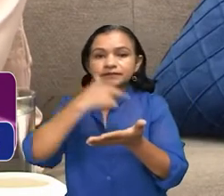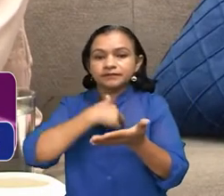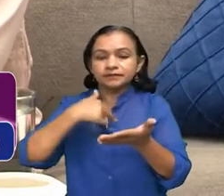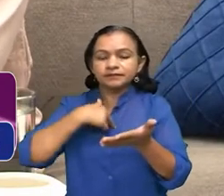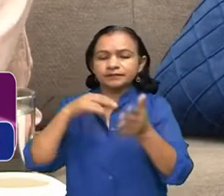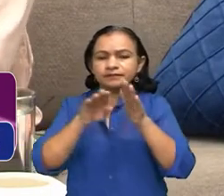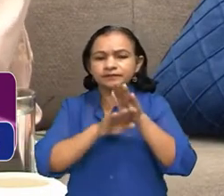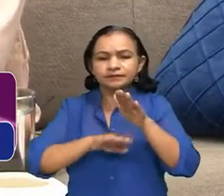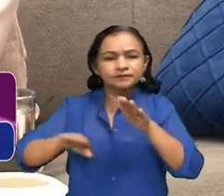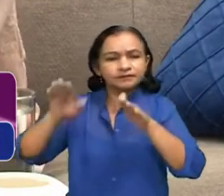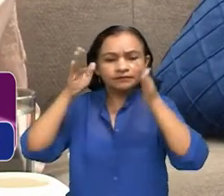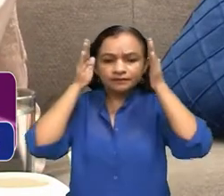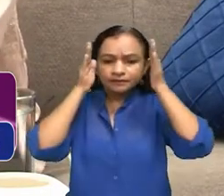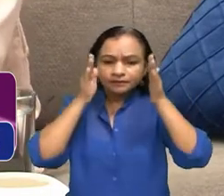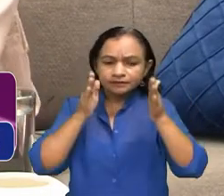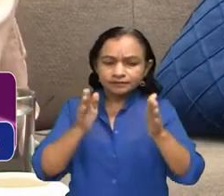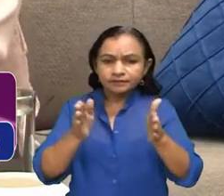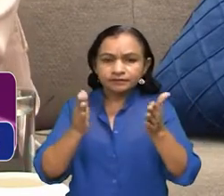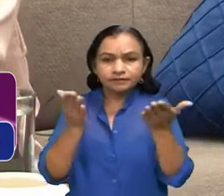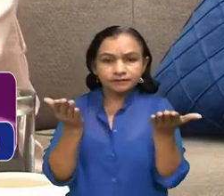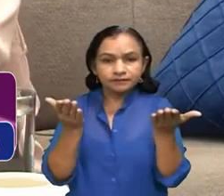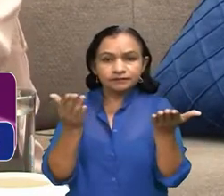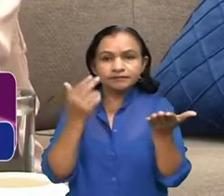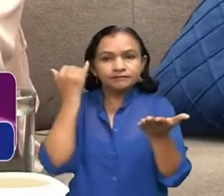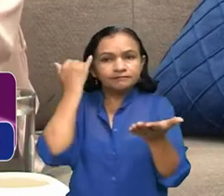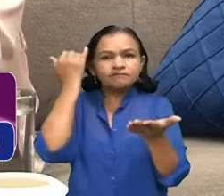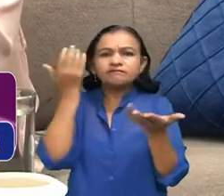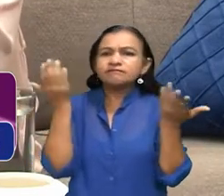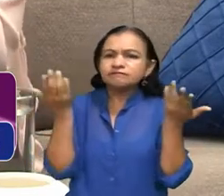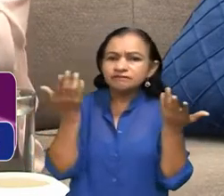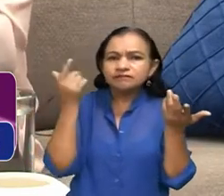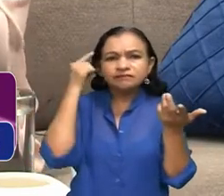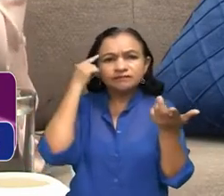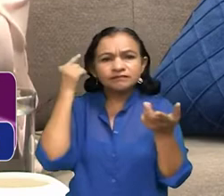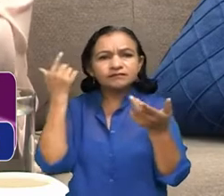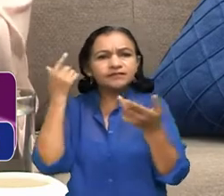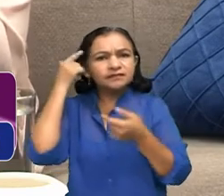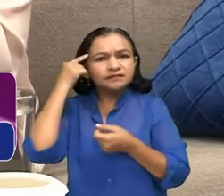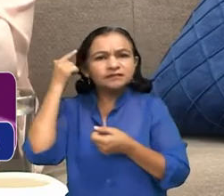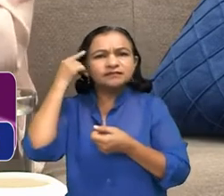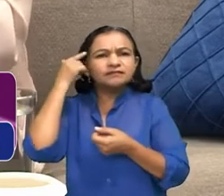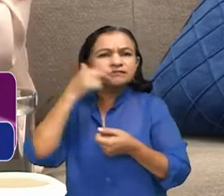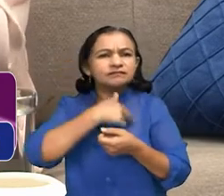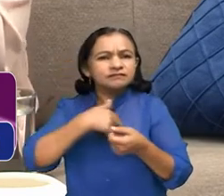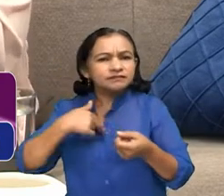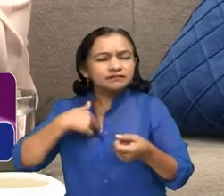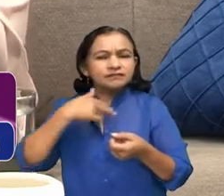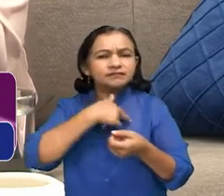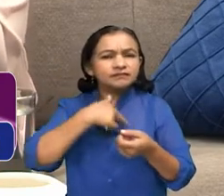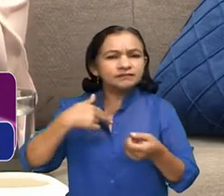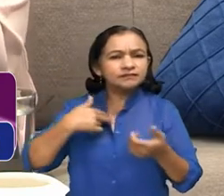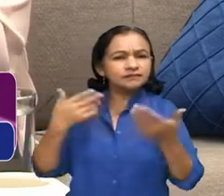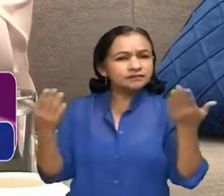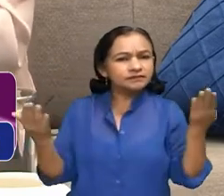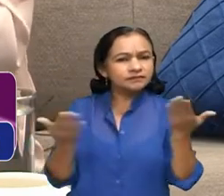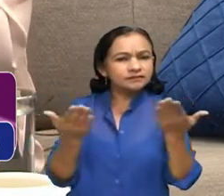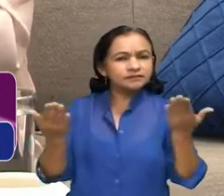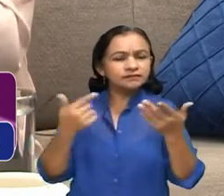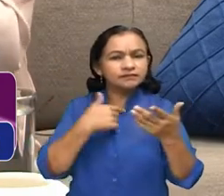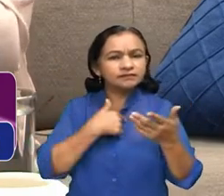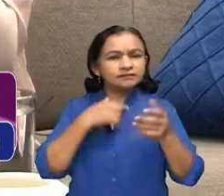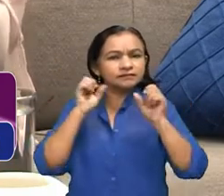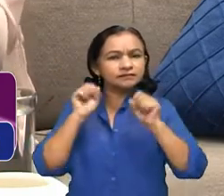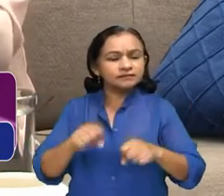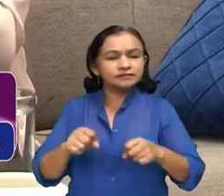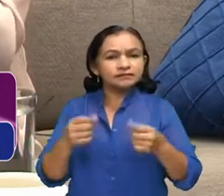mayor tiempo a la idea, a generar esa idea, a estar en constante pensamiento, cómo puedo yo resolver no